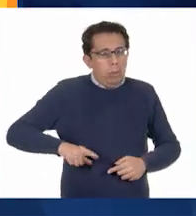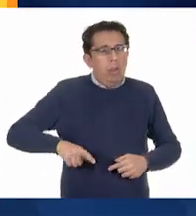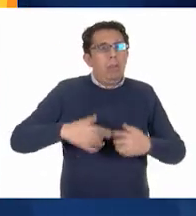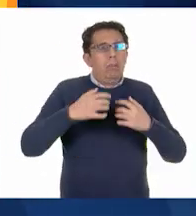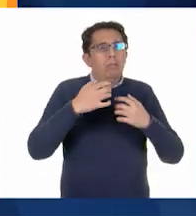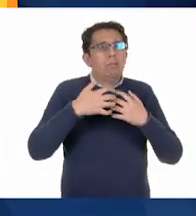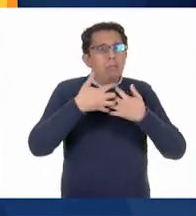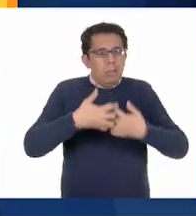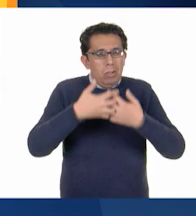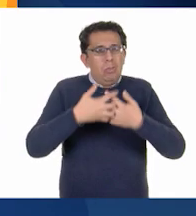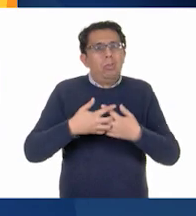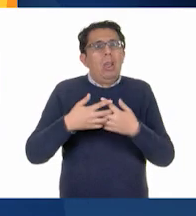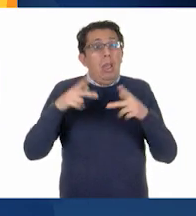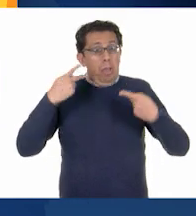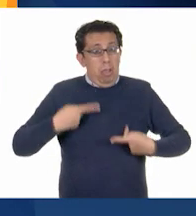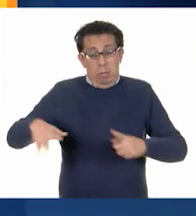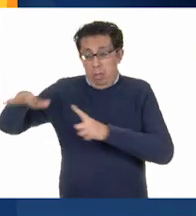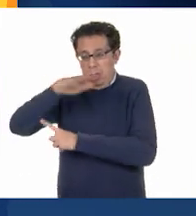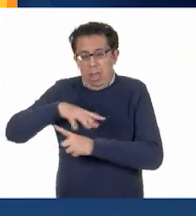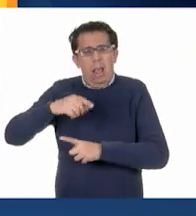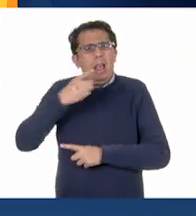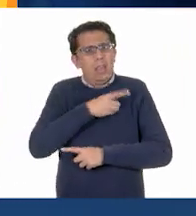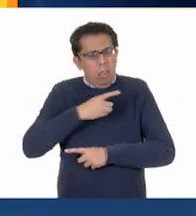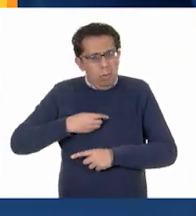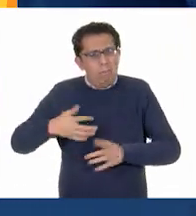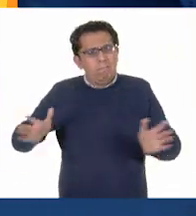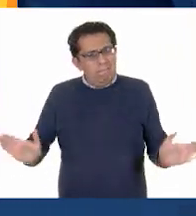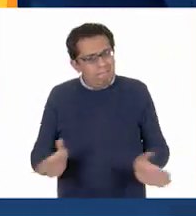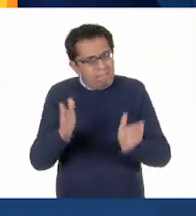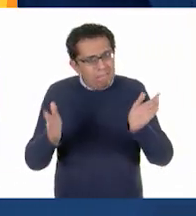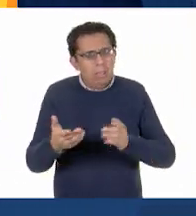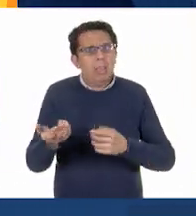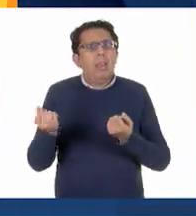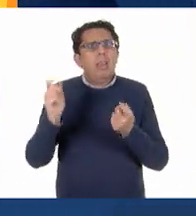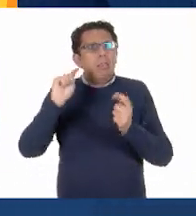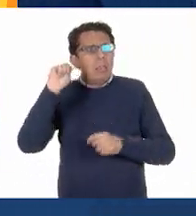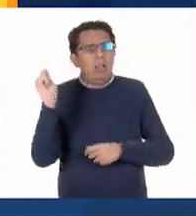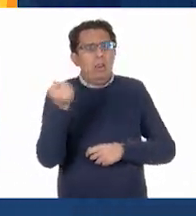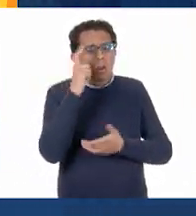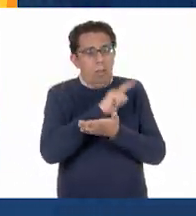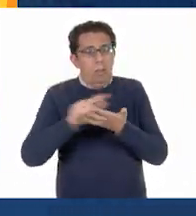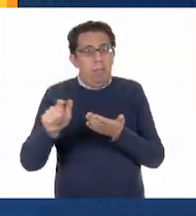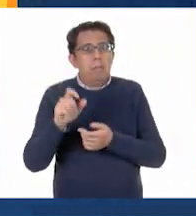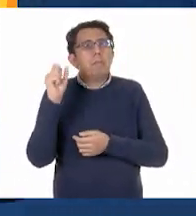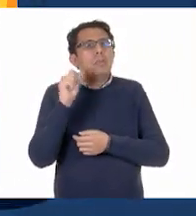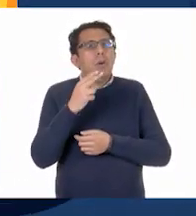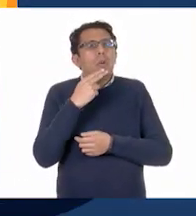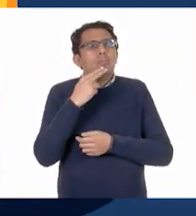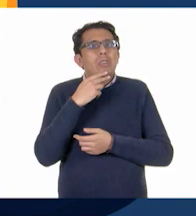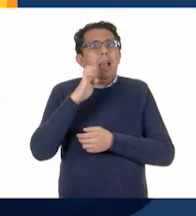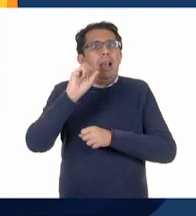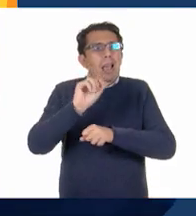debemos impulsar el uso de tecnologías limpias, reducir el consumo de hidrocarburos y aumentar energías renovables,